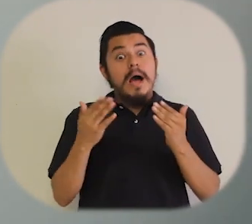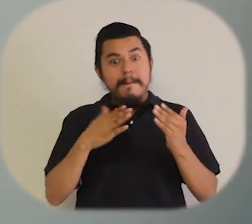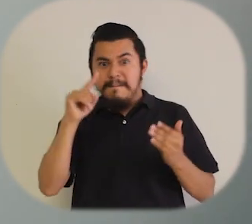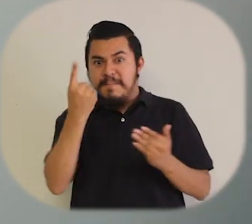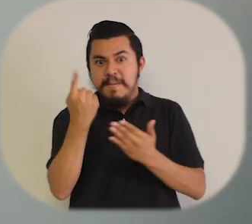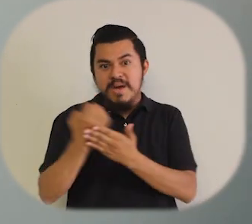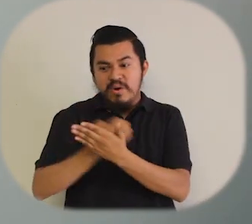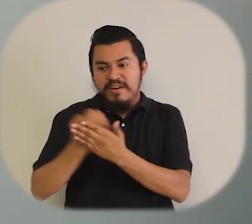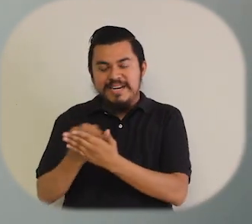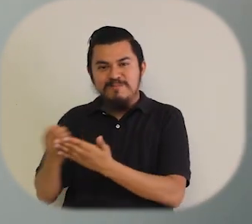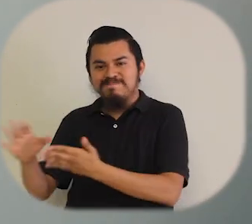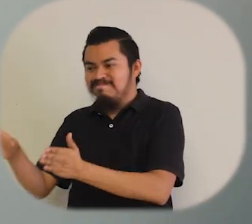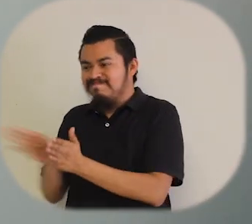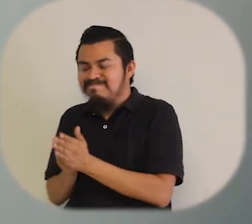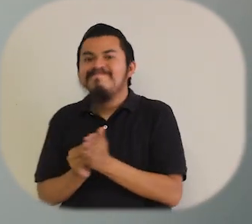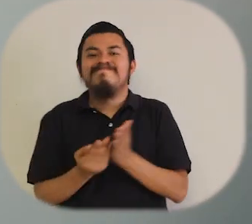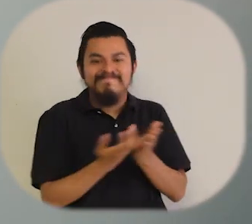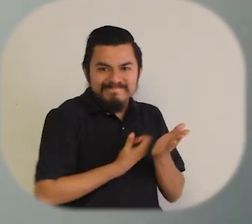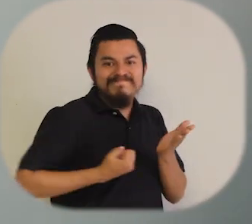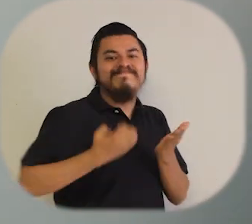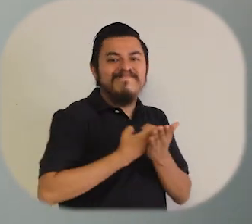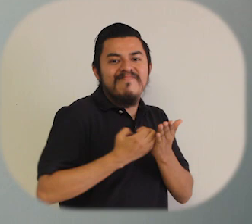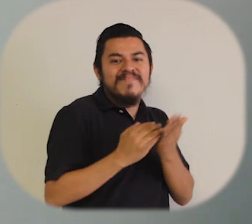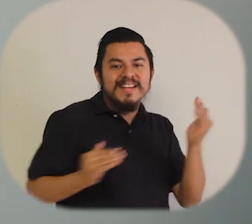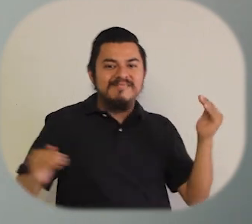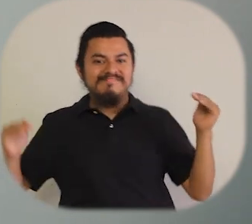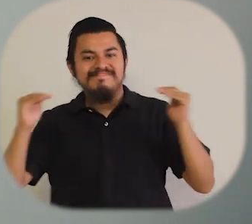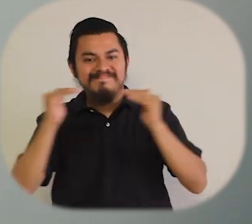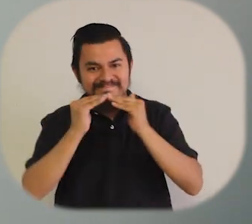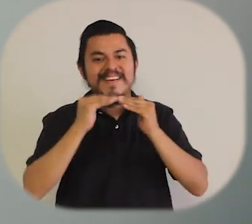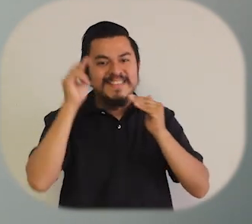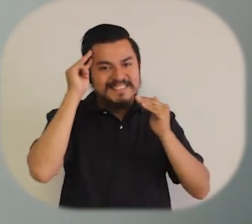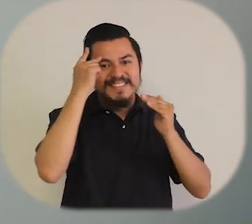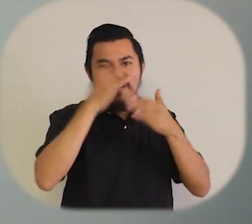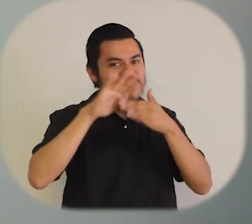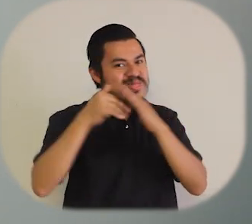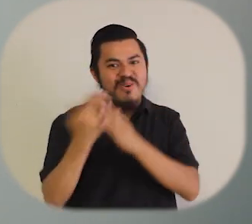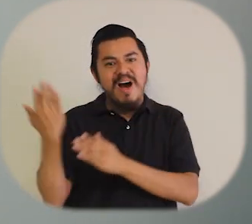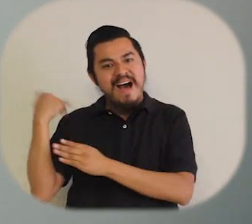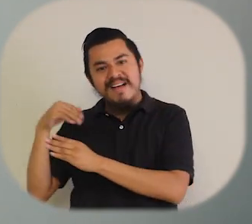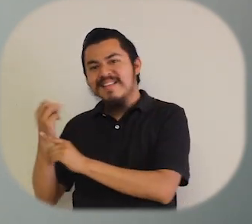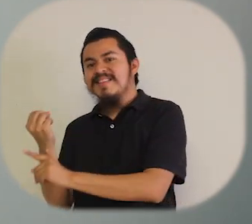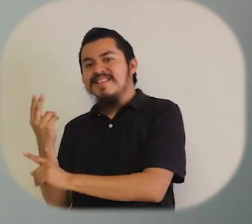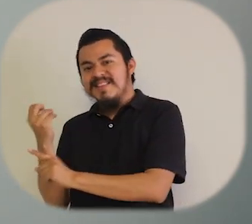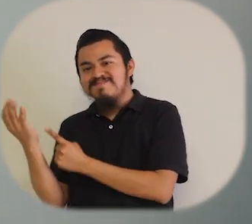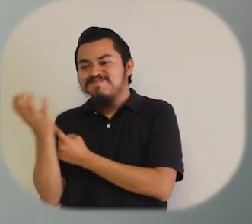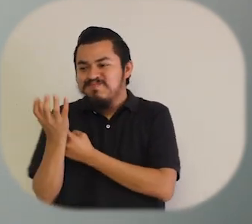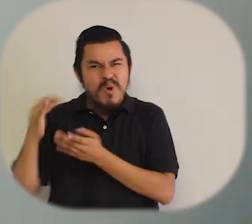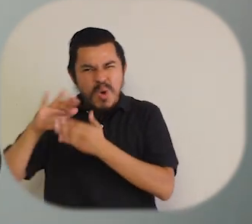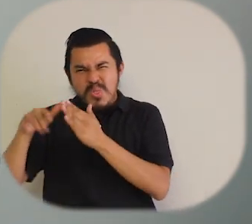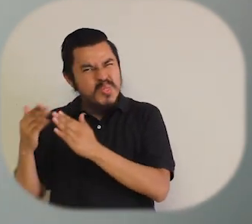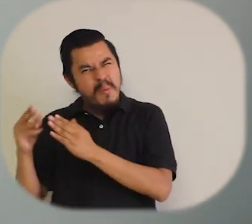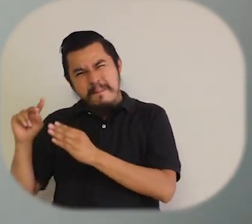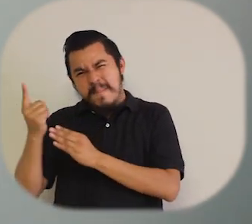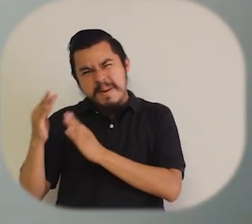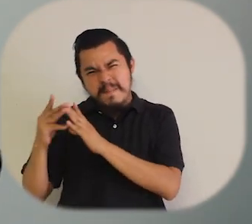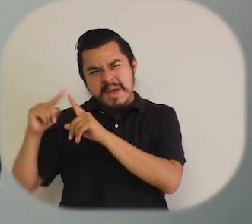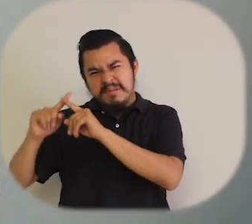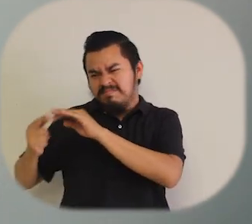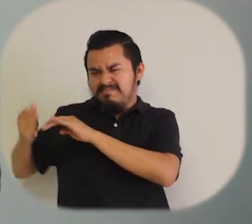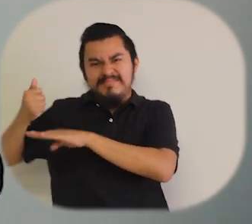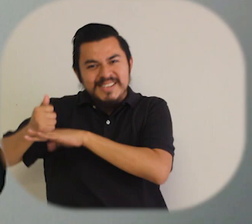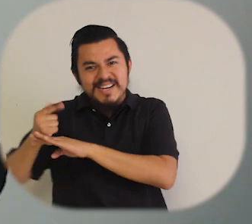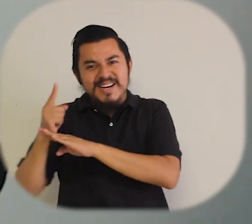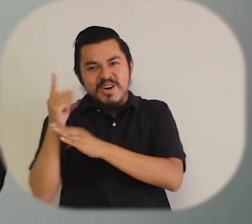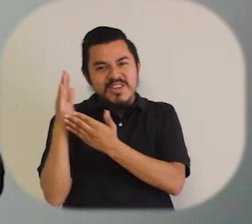así mismo tenemos la vida que ellos tenían. Eso es lo que significa. Todos los apóstoles, todos los miembros de la iglesia primitiva compartían